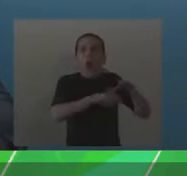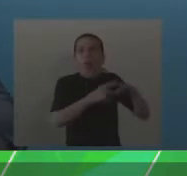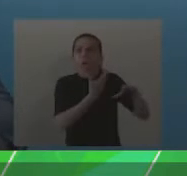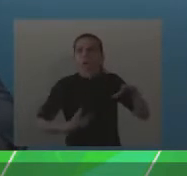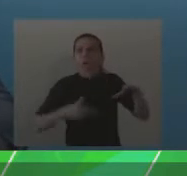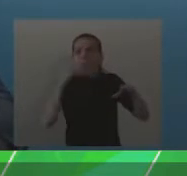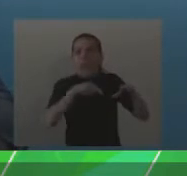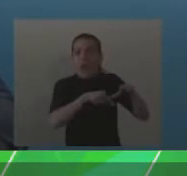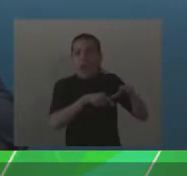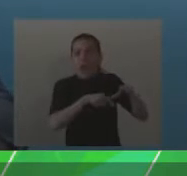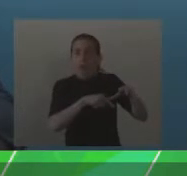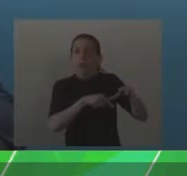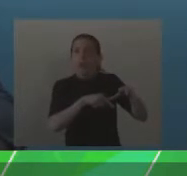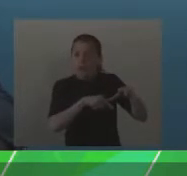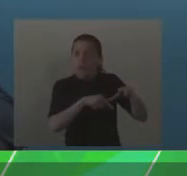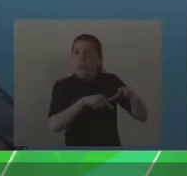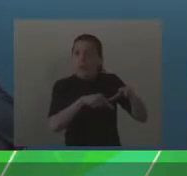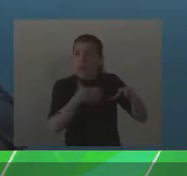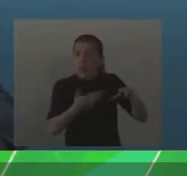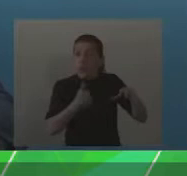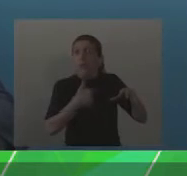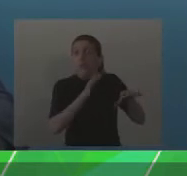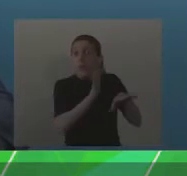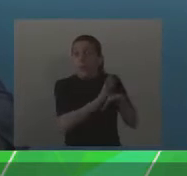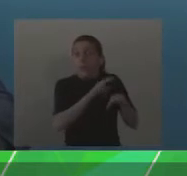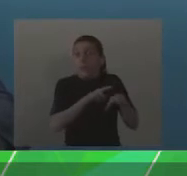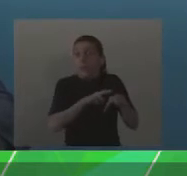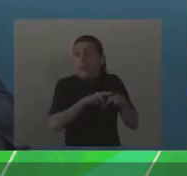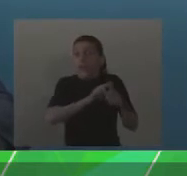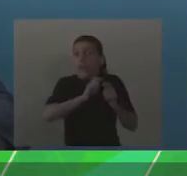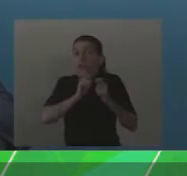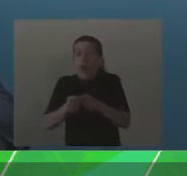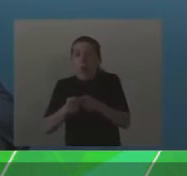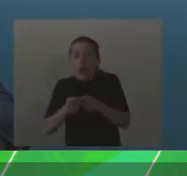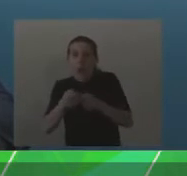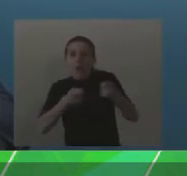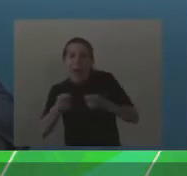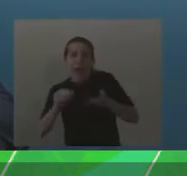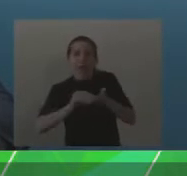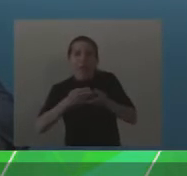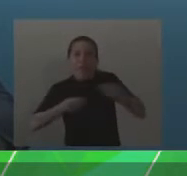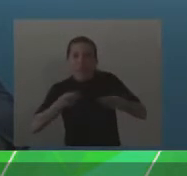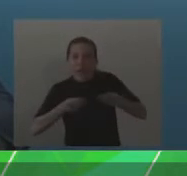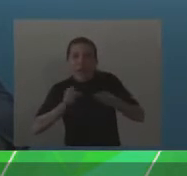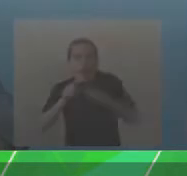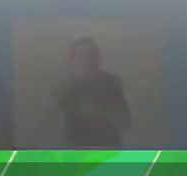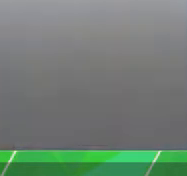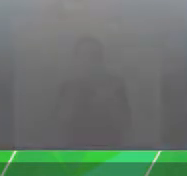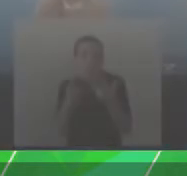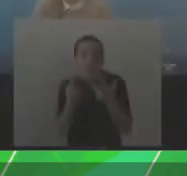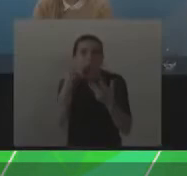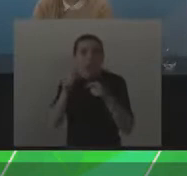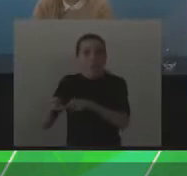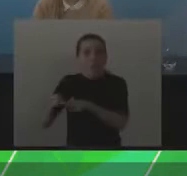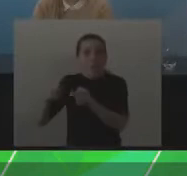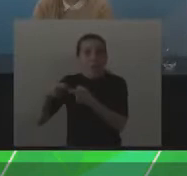a evacuar las dudas que tenemos. La otra opción, también otras actividades que tenemos, es también reunirnos, si podemos, con el